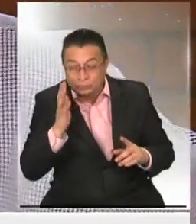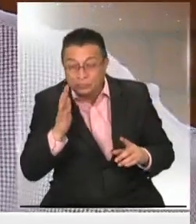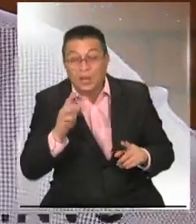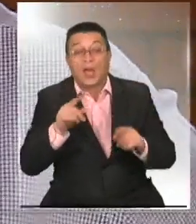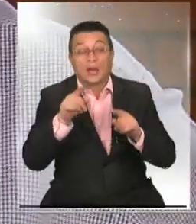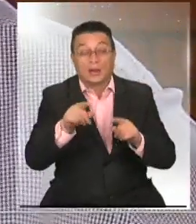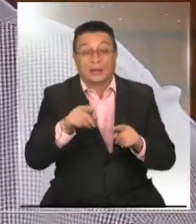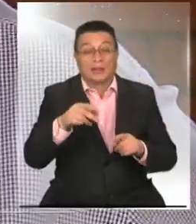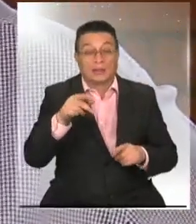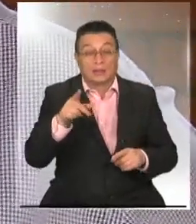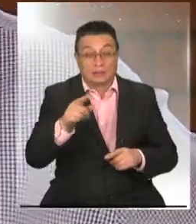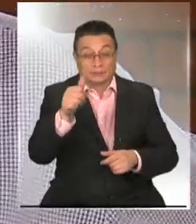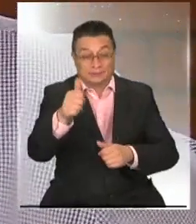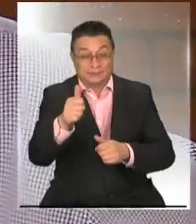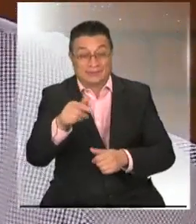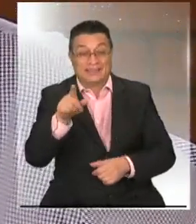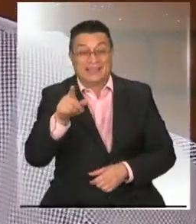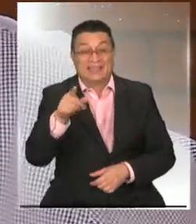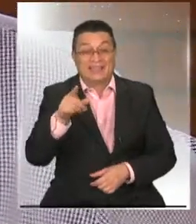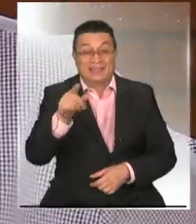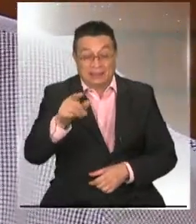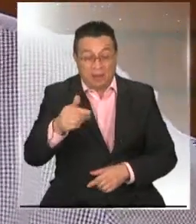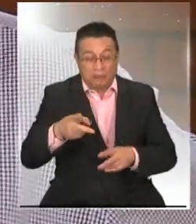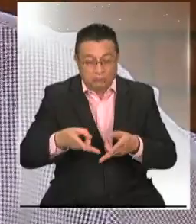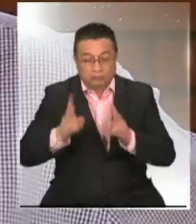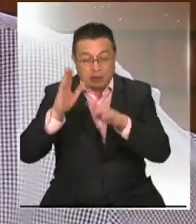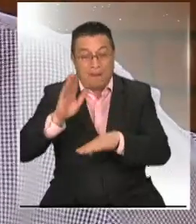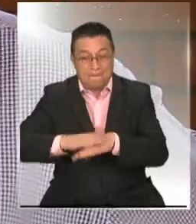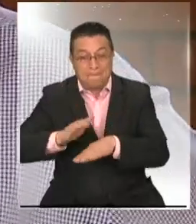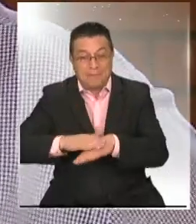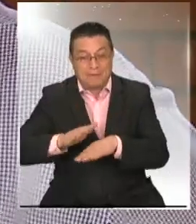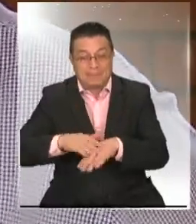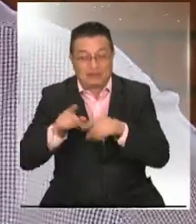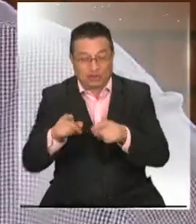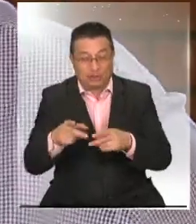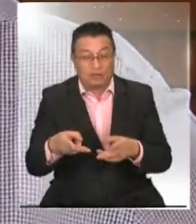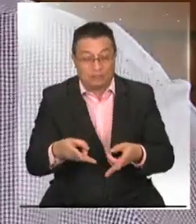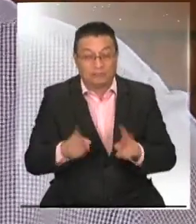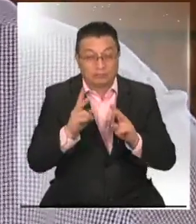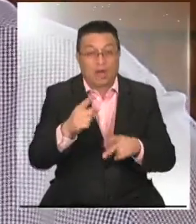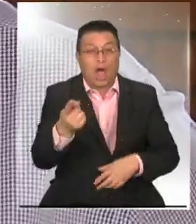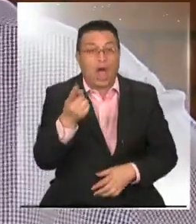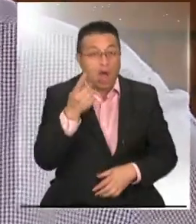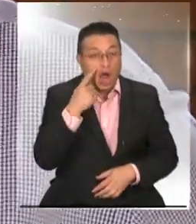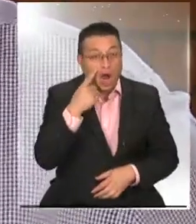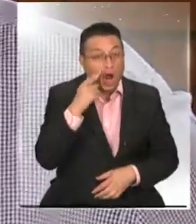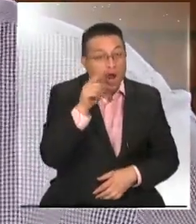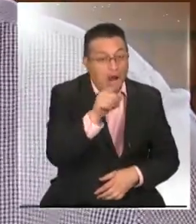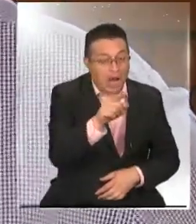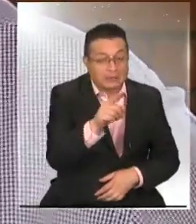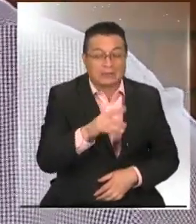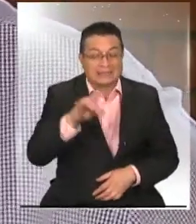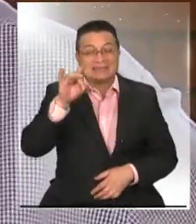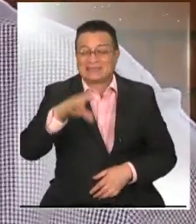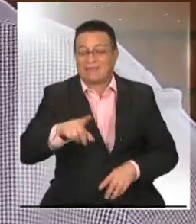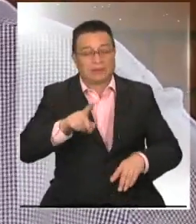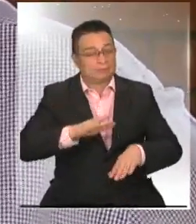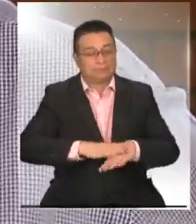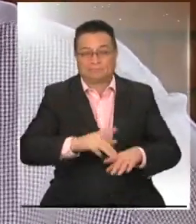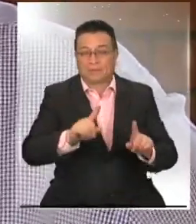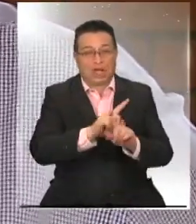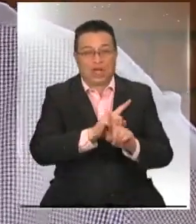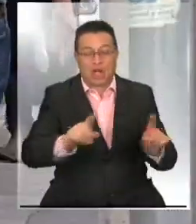arquitecto Siller fue el primero que otorgó estos permisos en conocimiento que no estaba habilitado